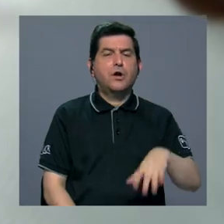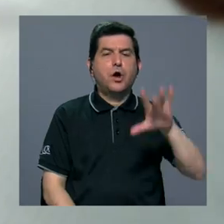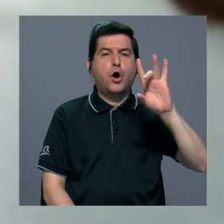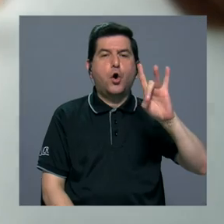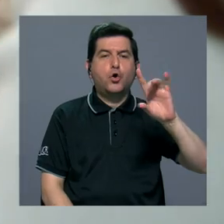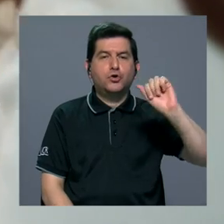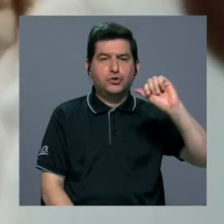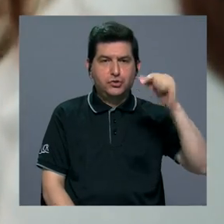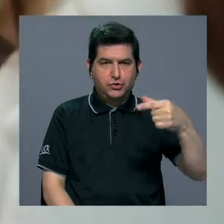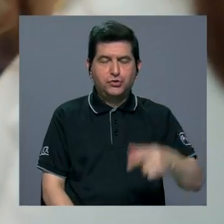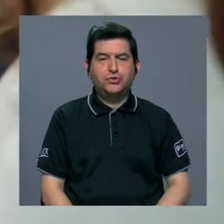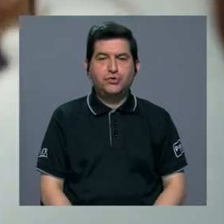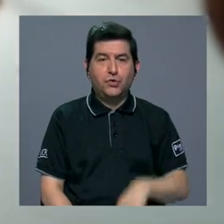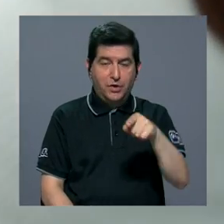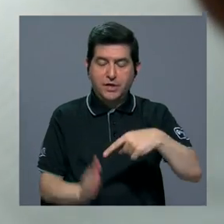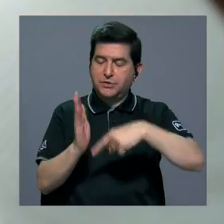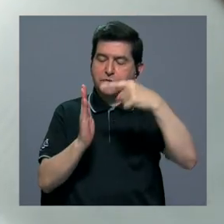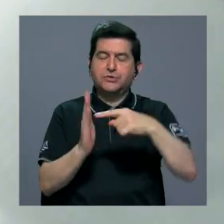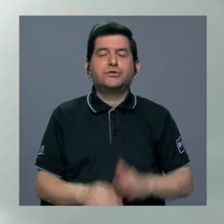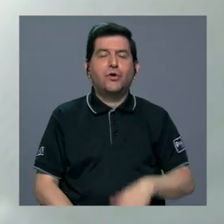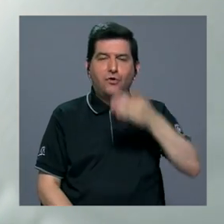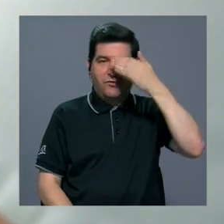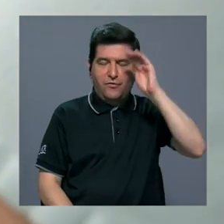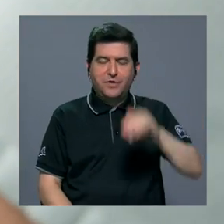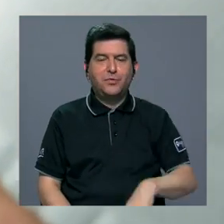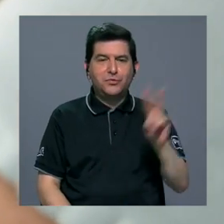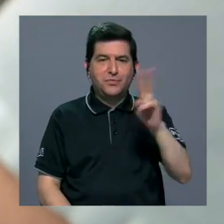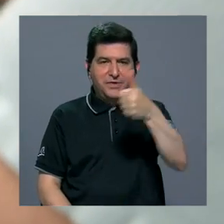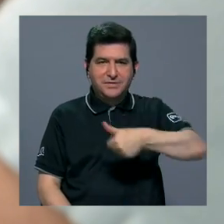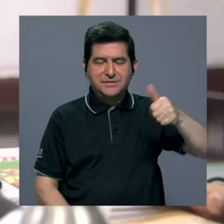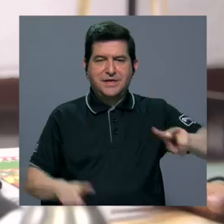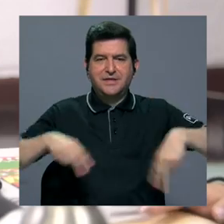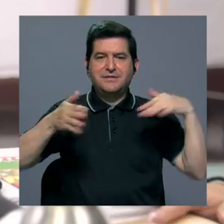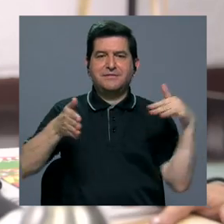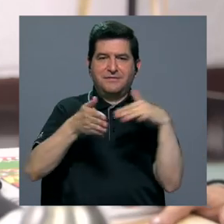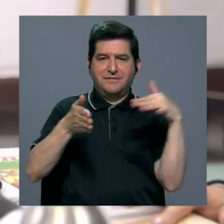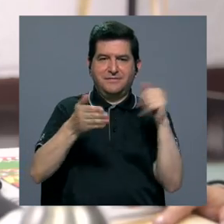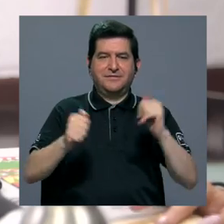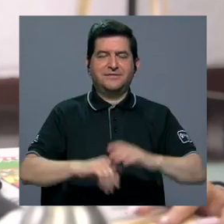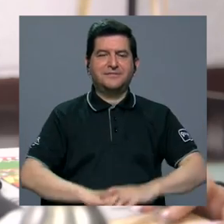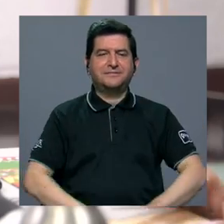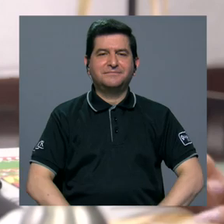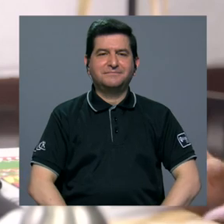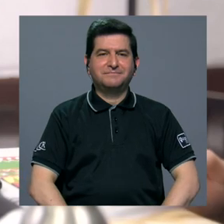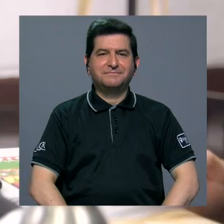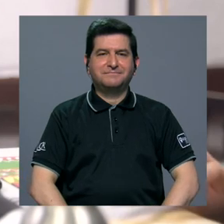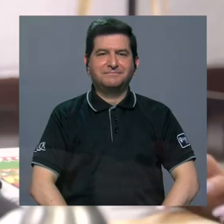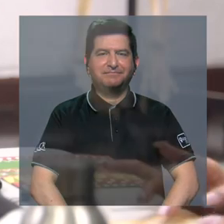día 8 de agosto en el perfil de Facebook de la Vicerrectoría de Vida Estudiantil.